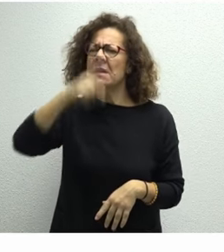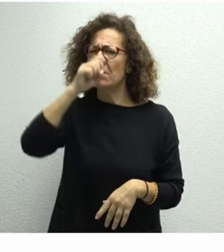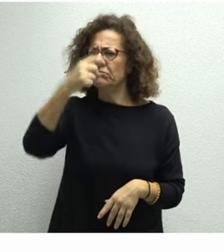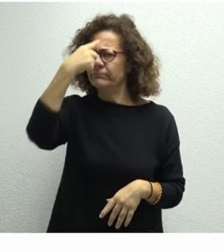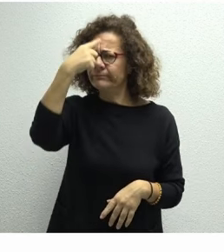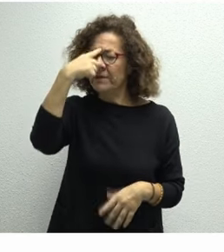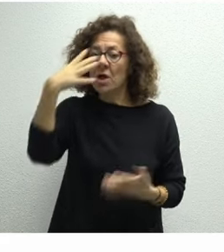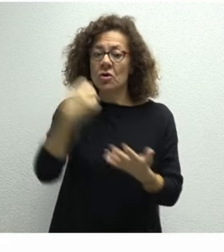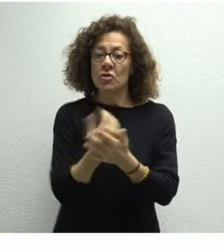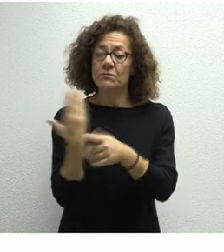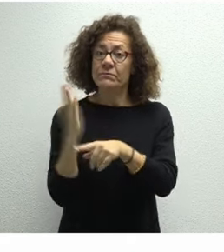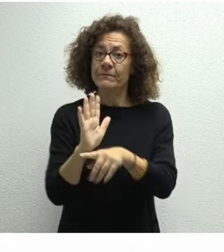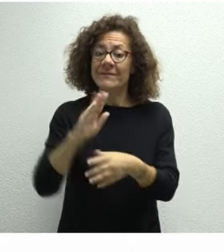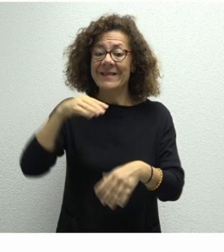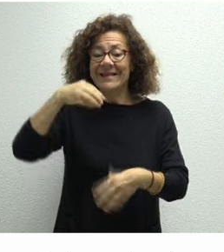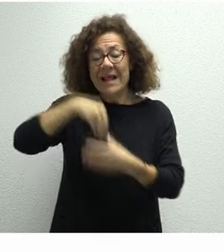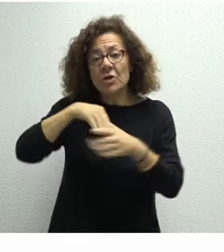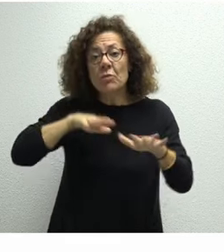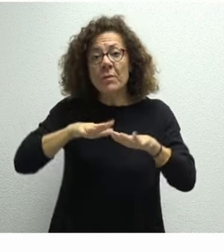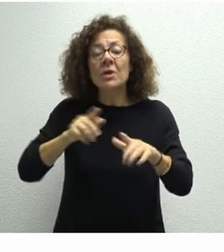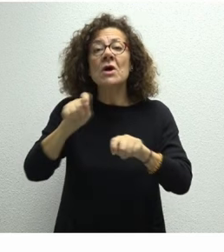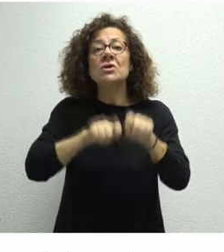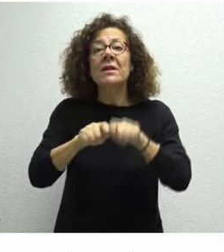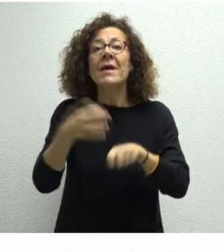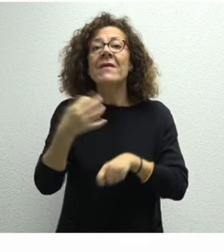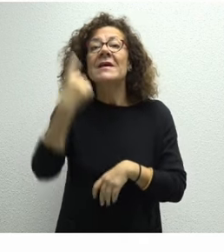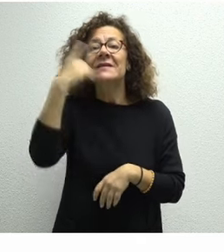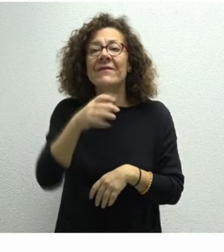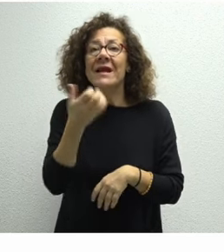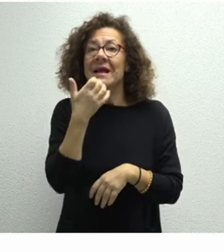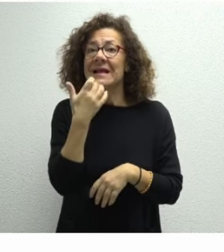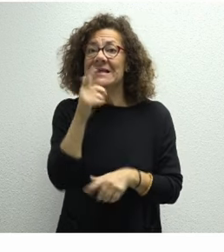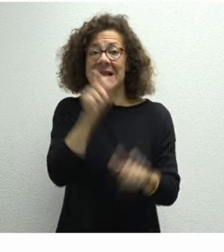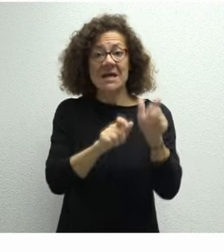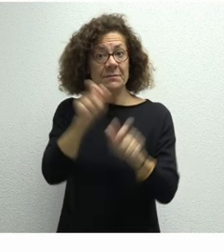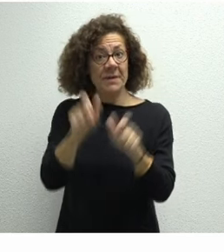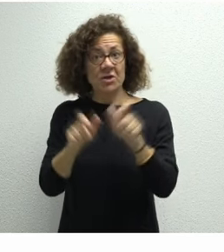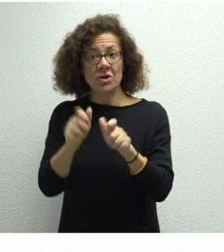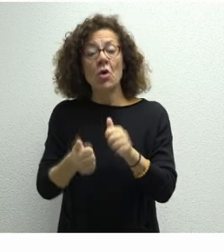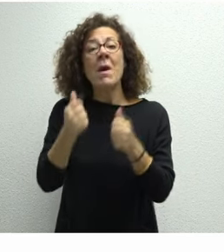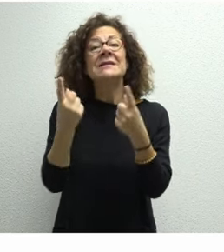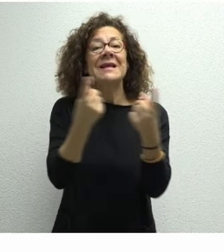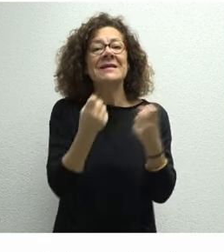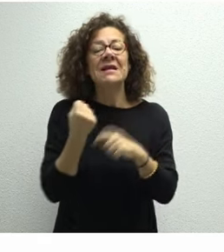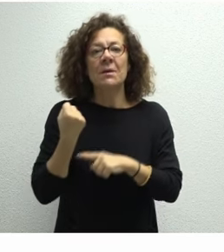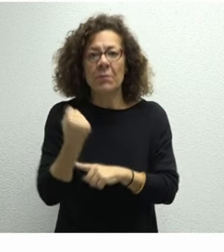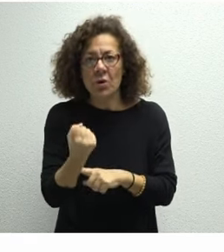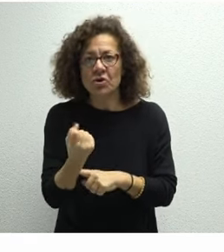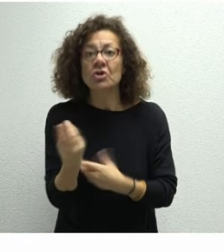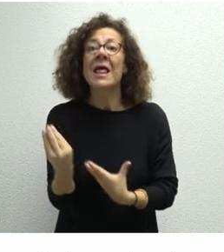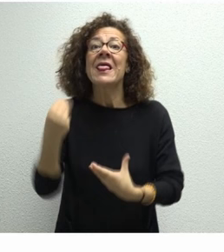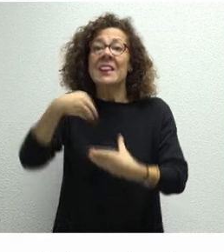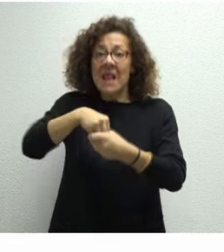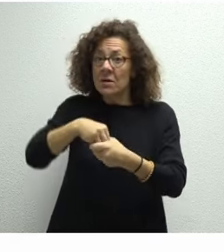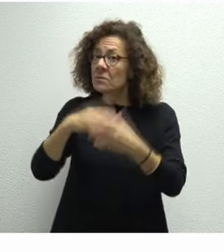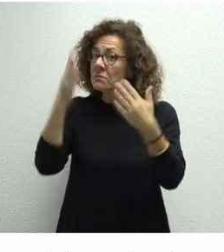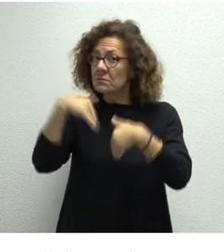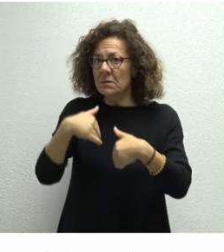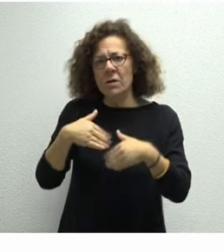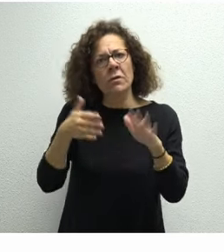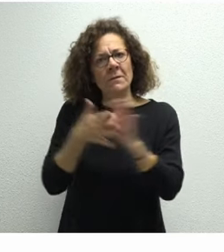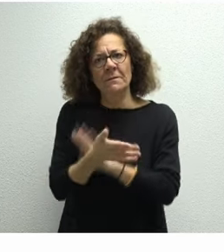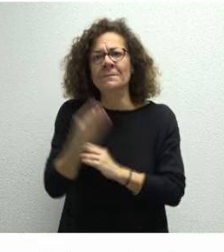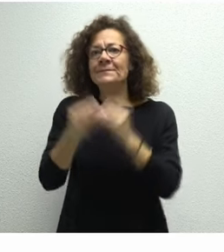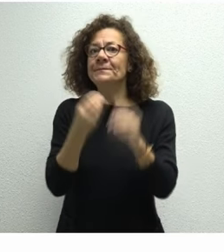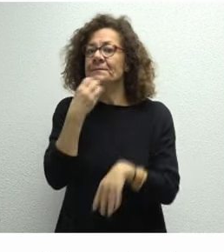lo que se proponga desde el movimiento asociativo tiene que tener en cuenta que si no están las personas con más necesidades de apoyo incluidas no lo estamos haciendo